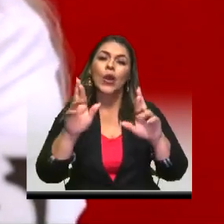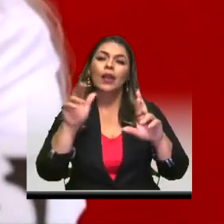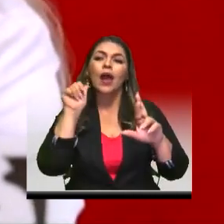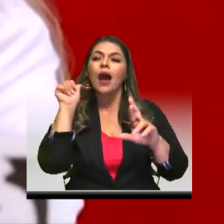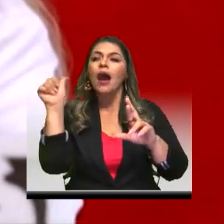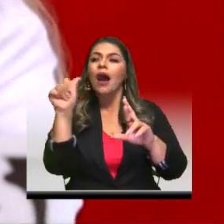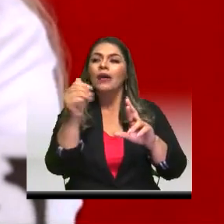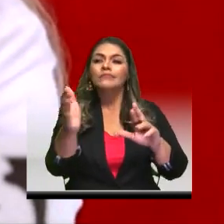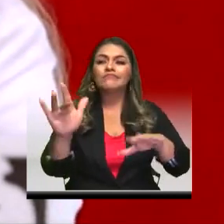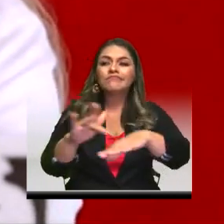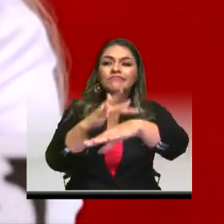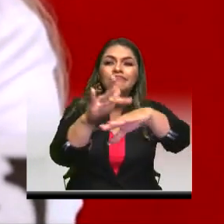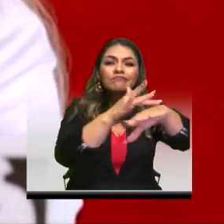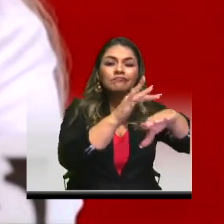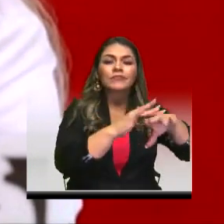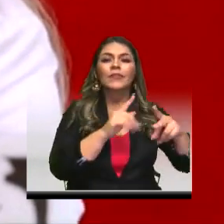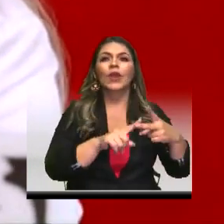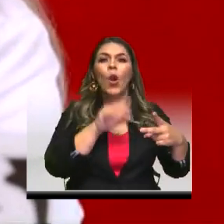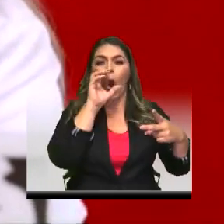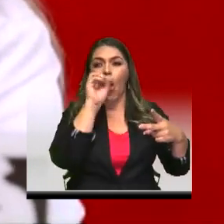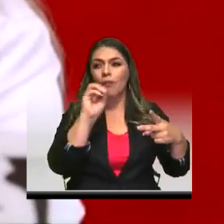y también a hombres, ¿por qué no?,